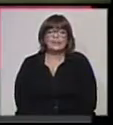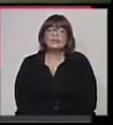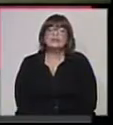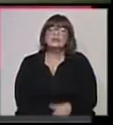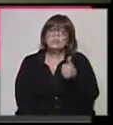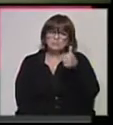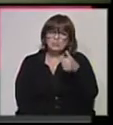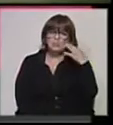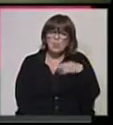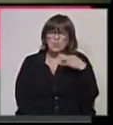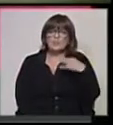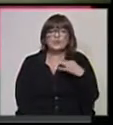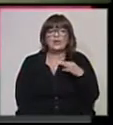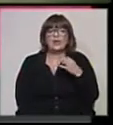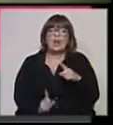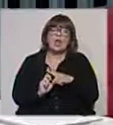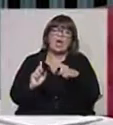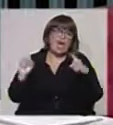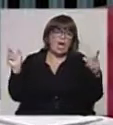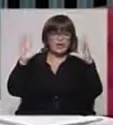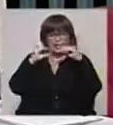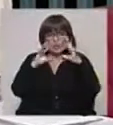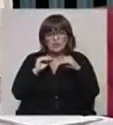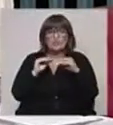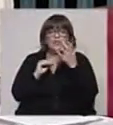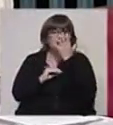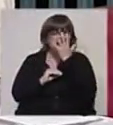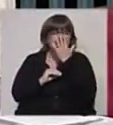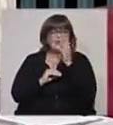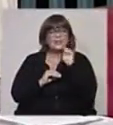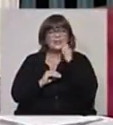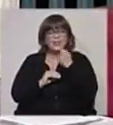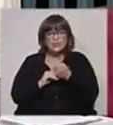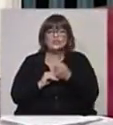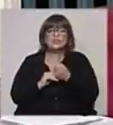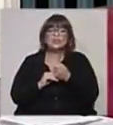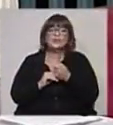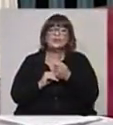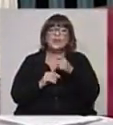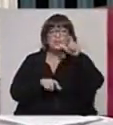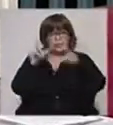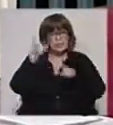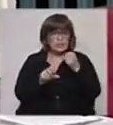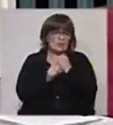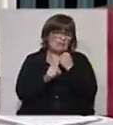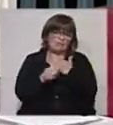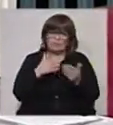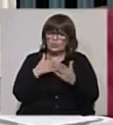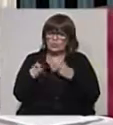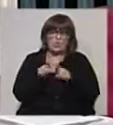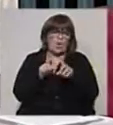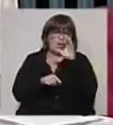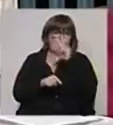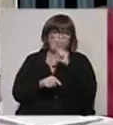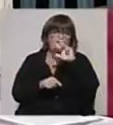Impecable, Fernando. Bueno, no se larga el velódromo, ¿no? Esta noche de carnaval, viste que... Preciosa noche para estar ahí. Gente que labura, pero igual, hasta las 3 de la mañana te tira